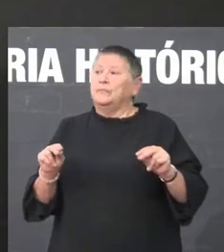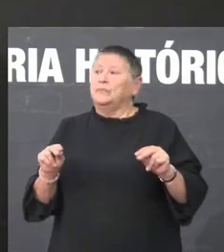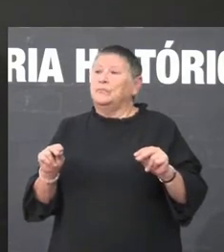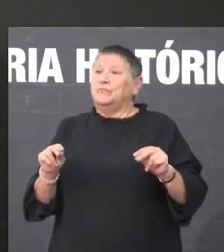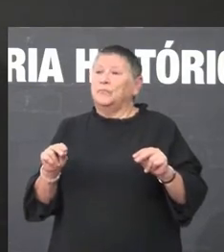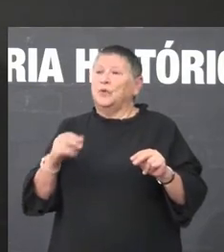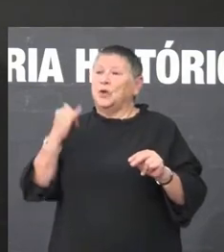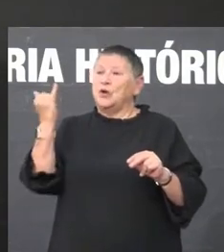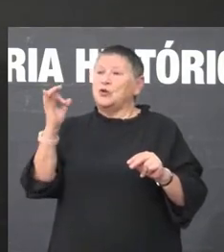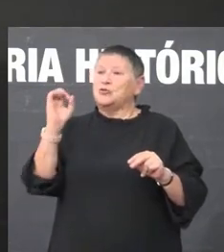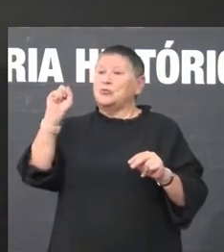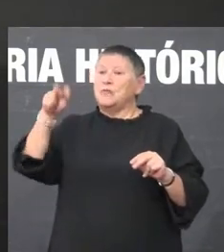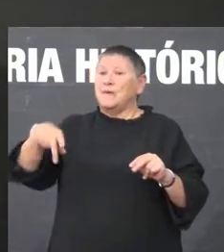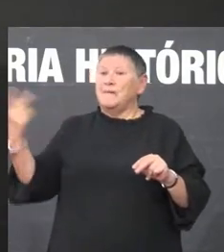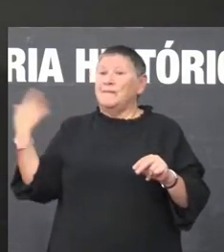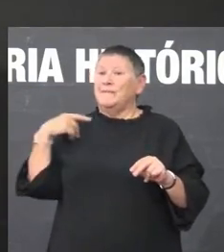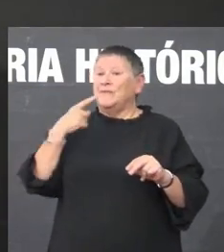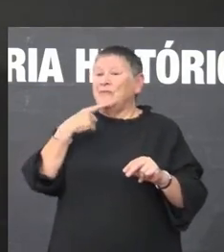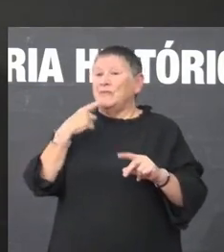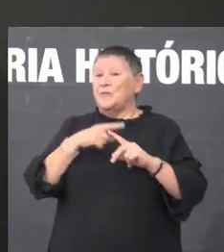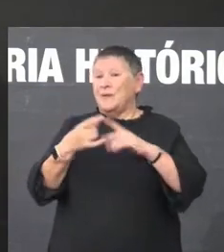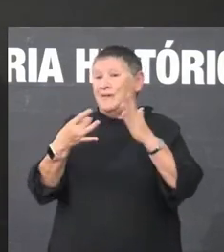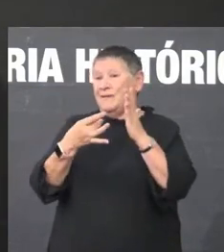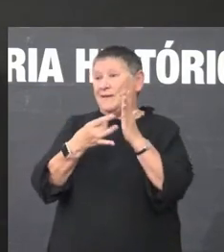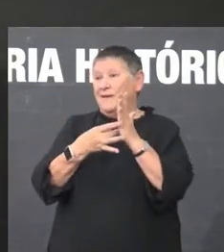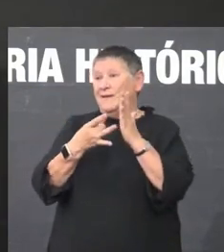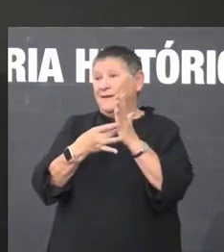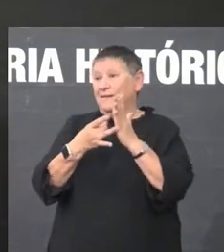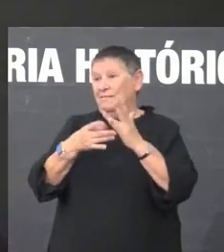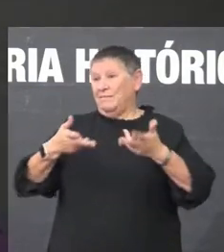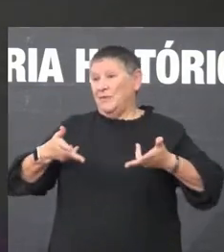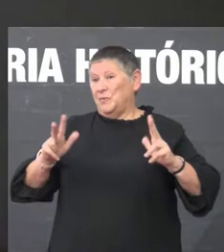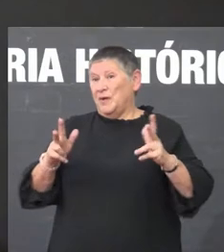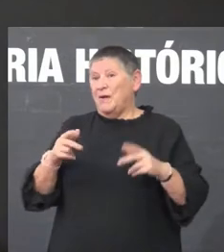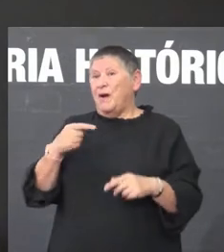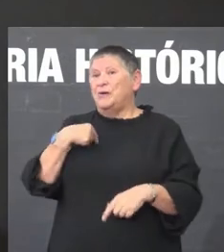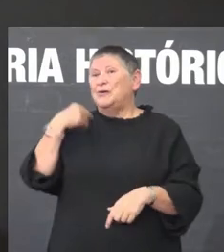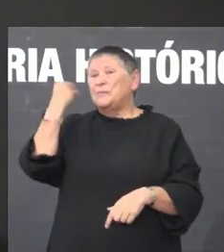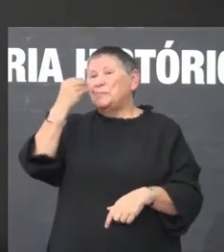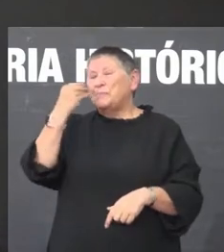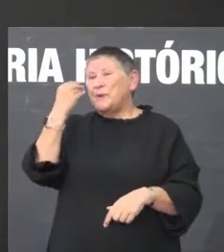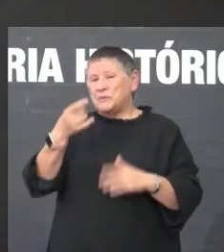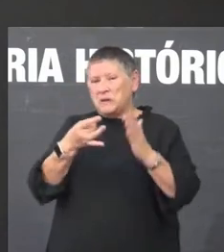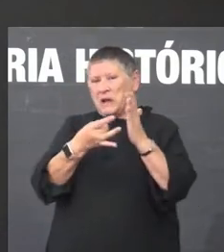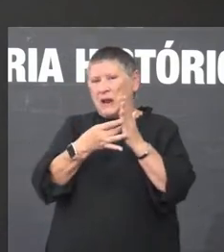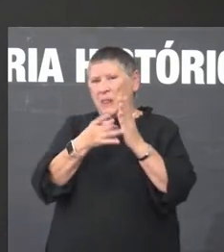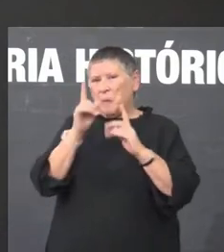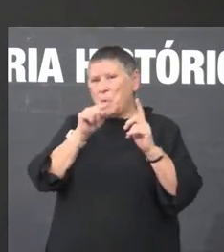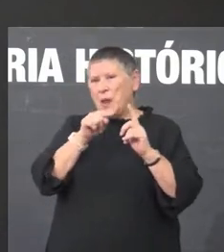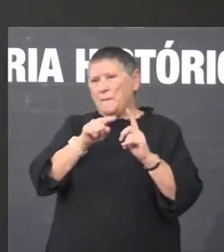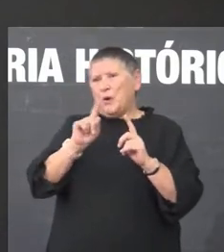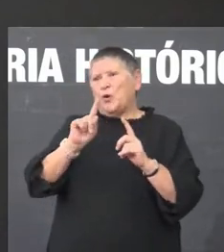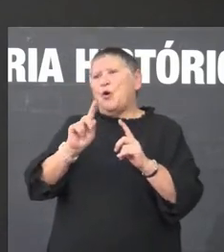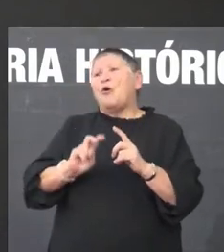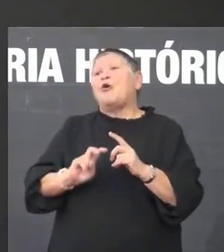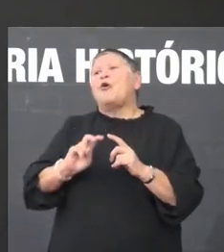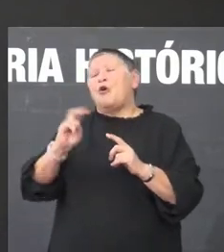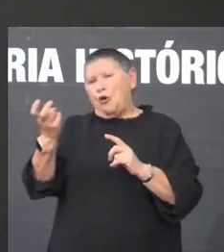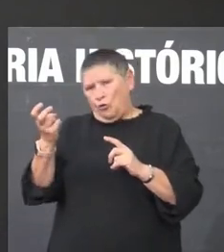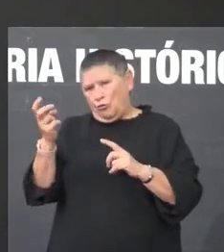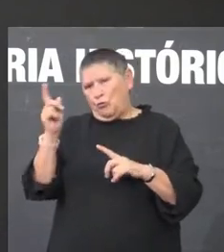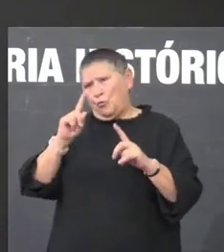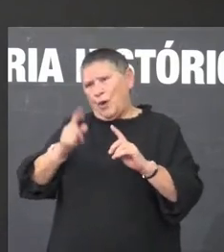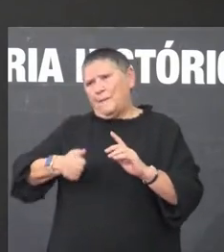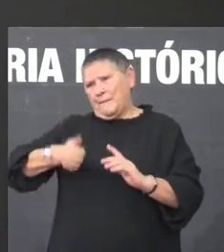Joan decía eso de la calidad democrática, ¿no? Yo creo que el problema va más allá de la calidad democrática. Yo creo que hay